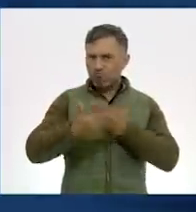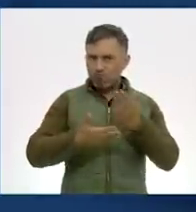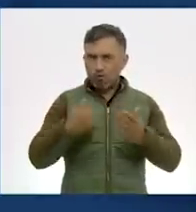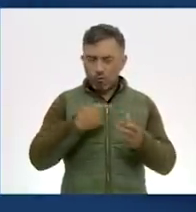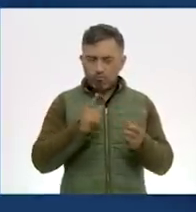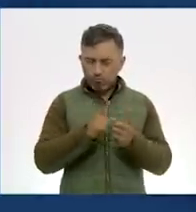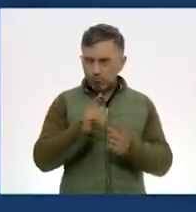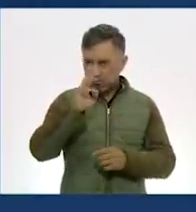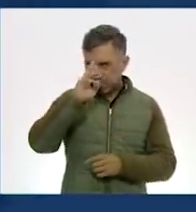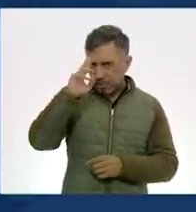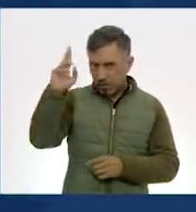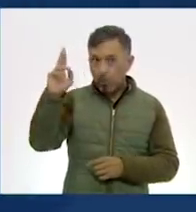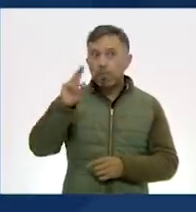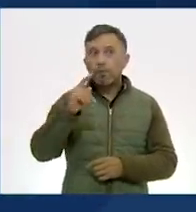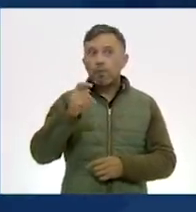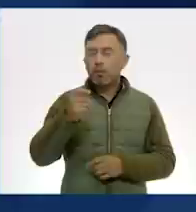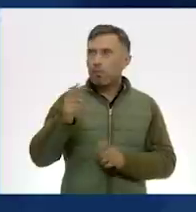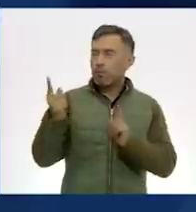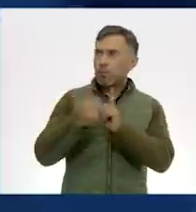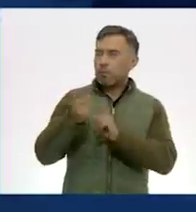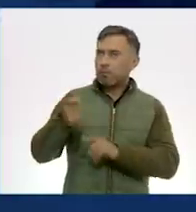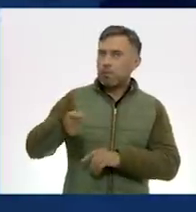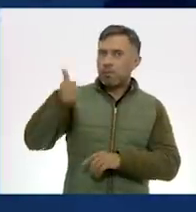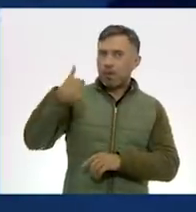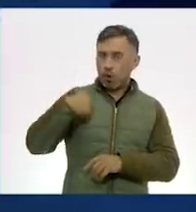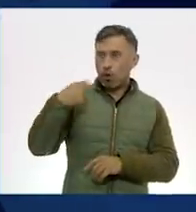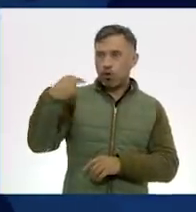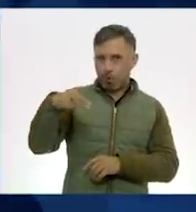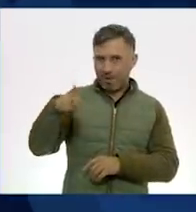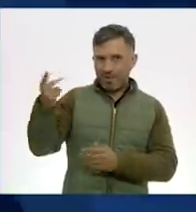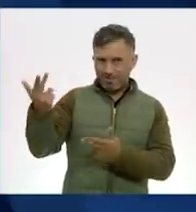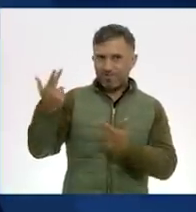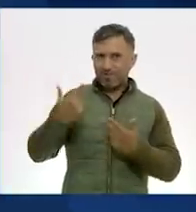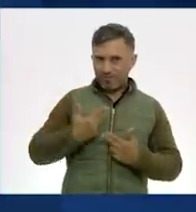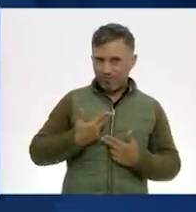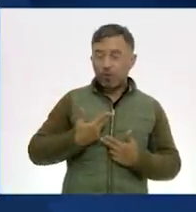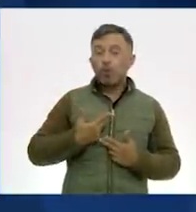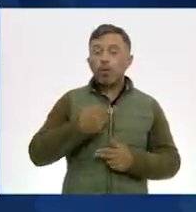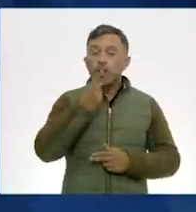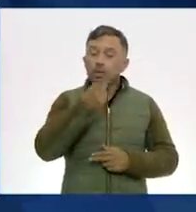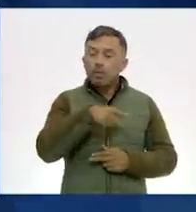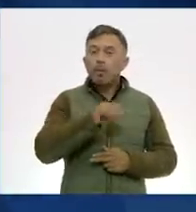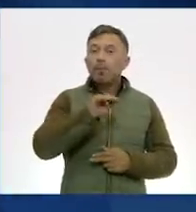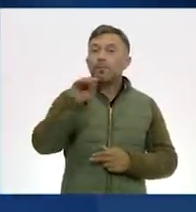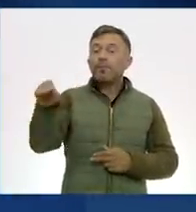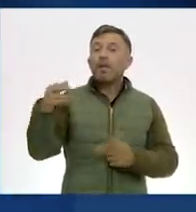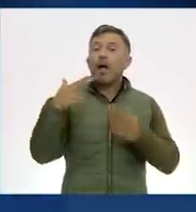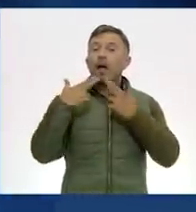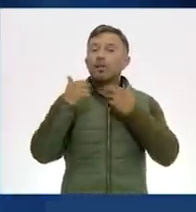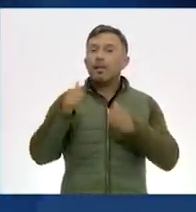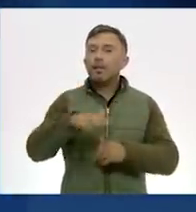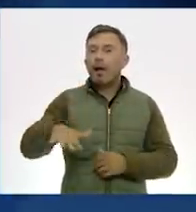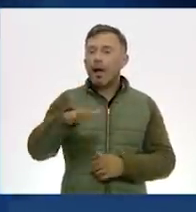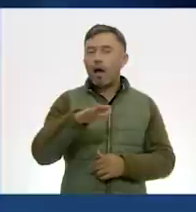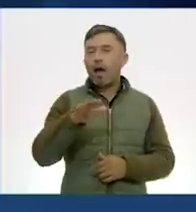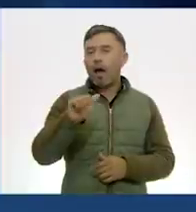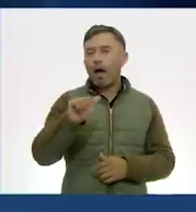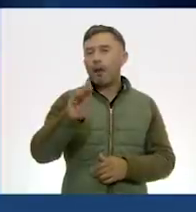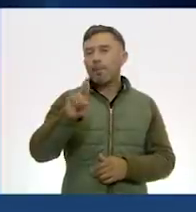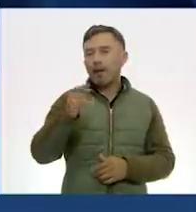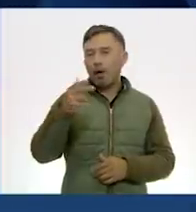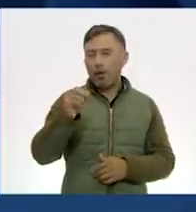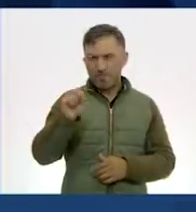que por primera vez veía y de quien llevo el nombre, que sería conducido a la hacienda de Ábrego, del mismo municipio